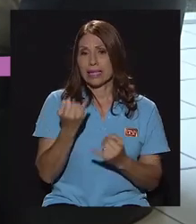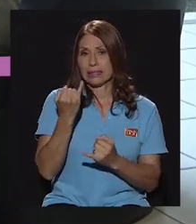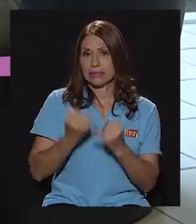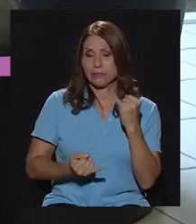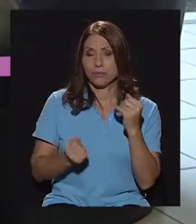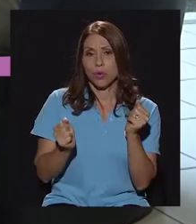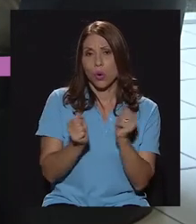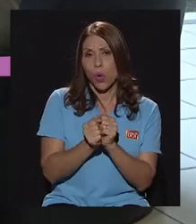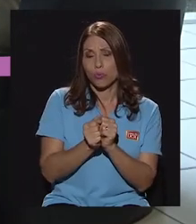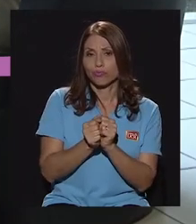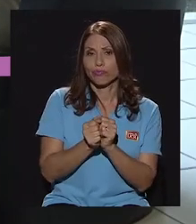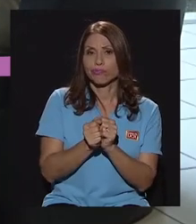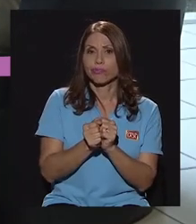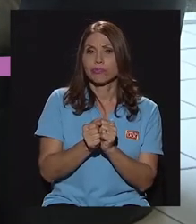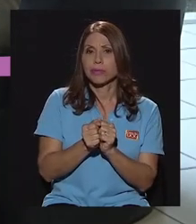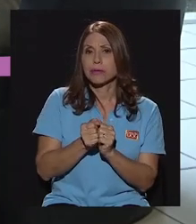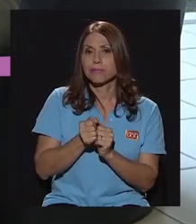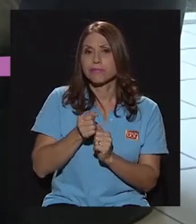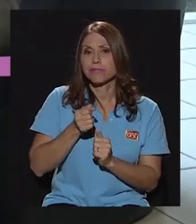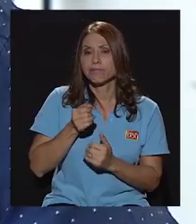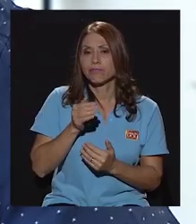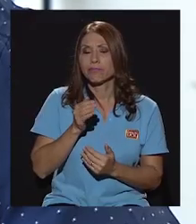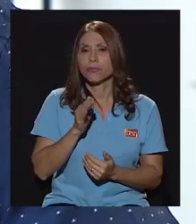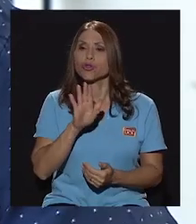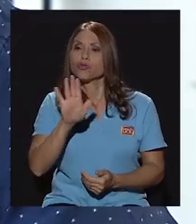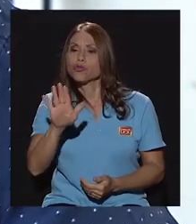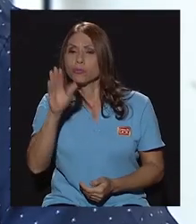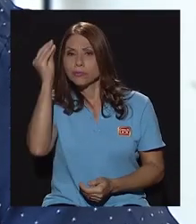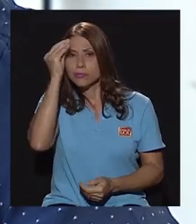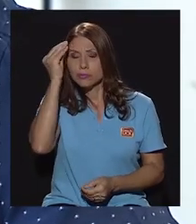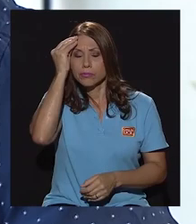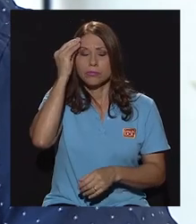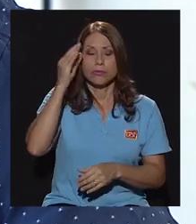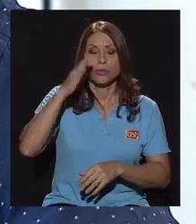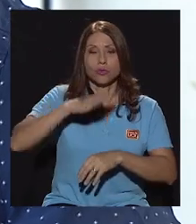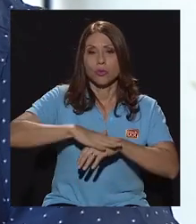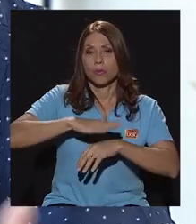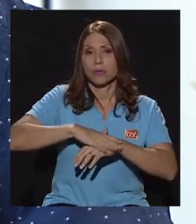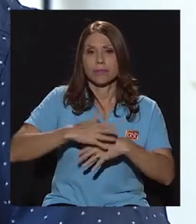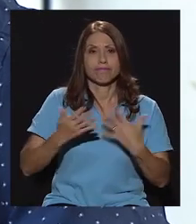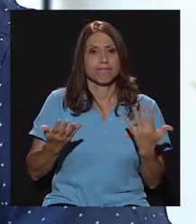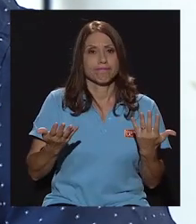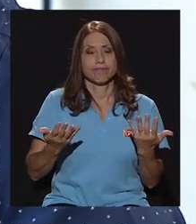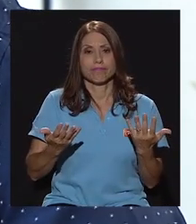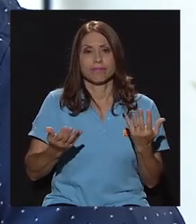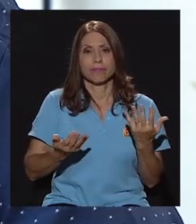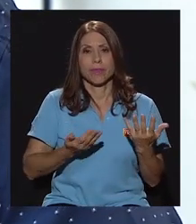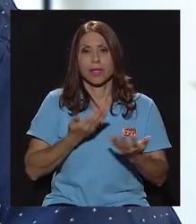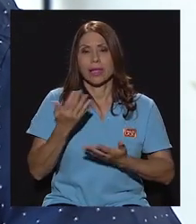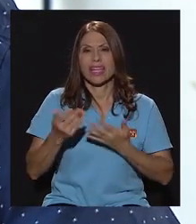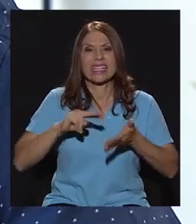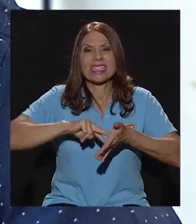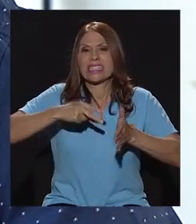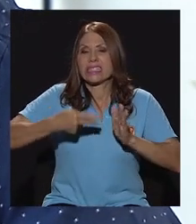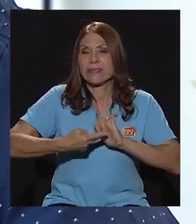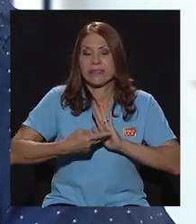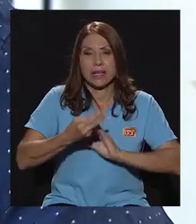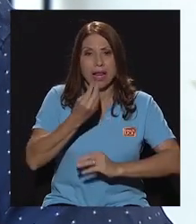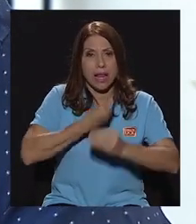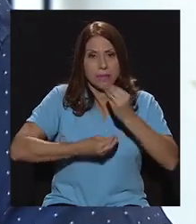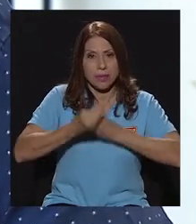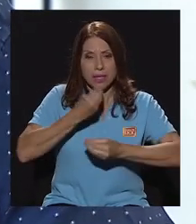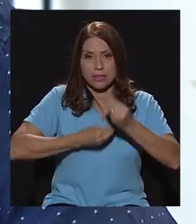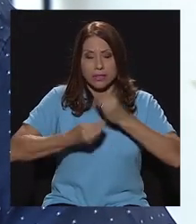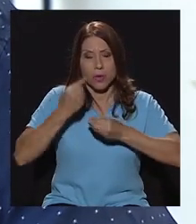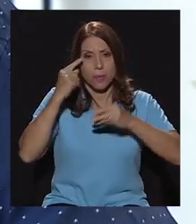que cerráramos con alguna reflexión suya respecto a, en términos generales, lo que significa